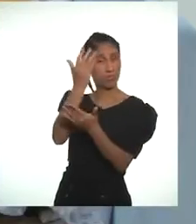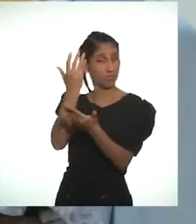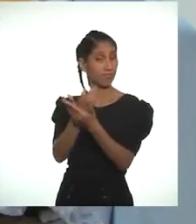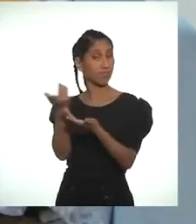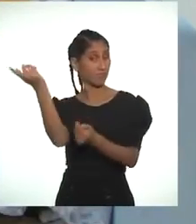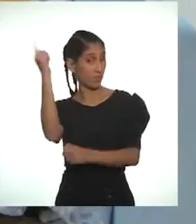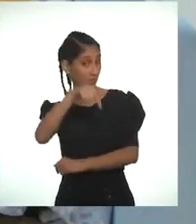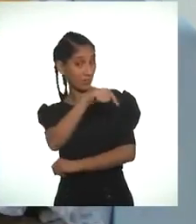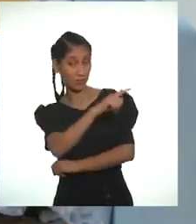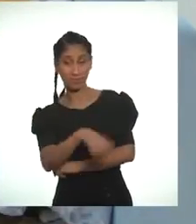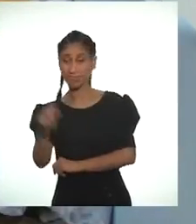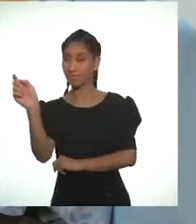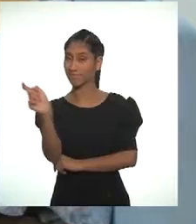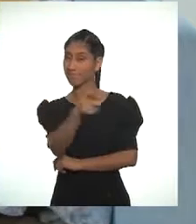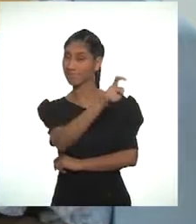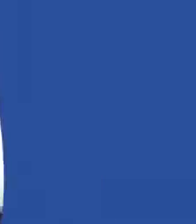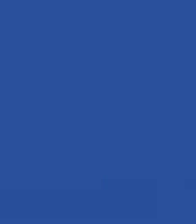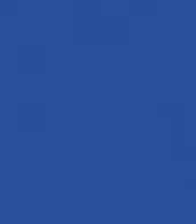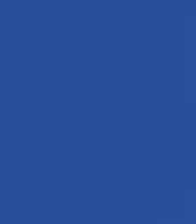Ya volvemos.